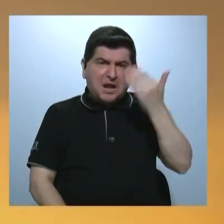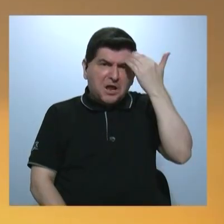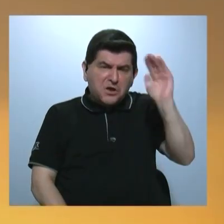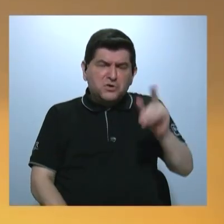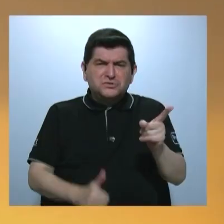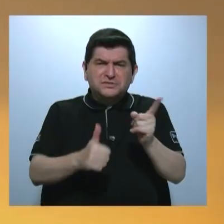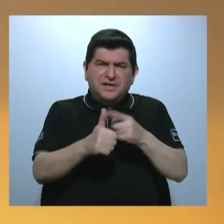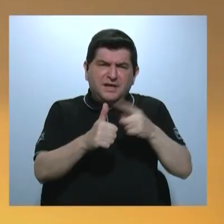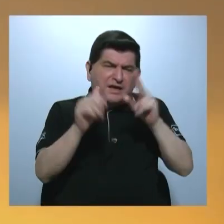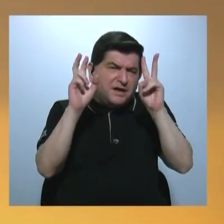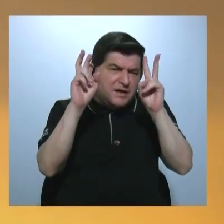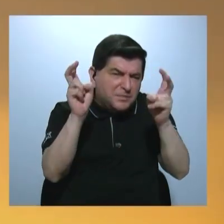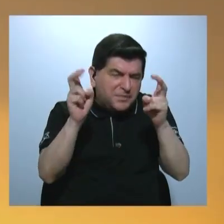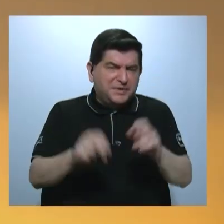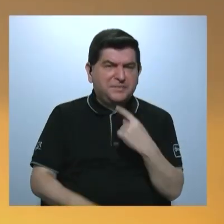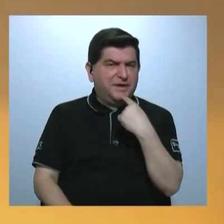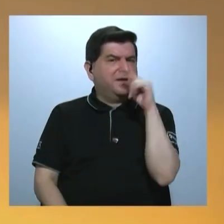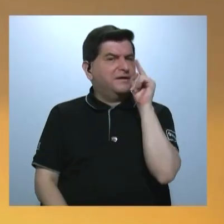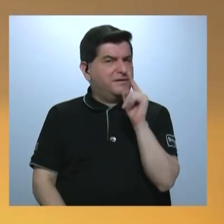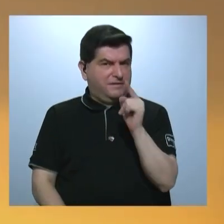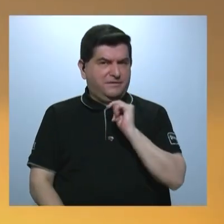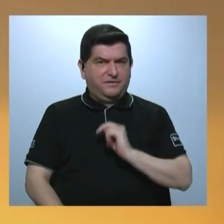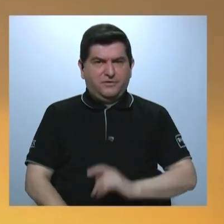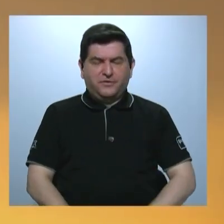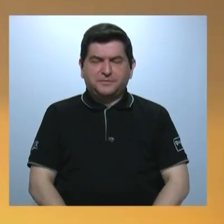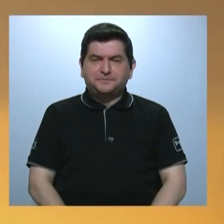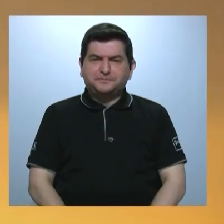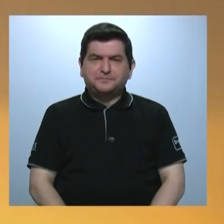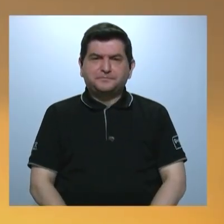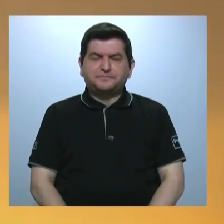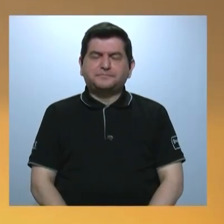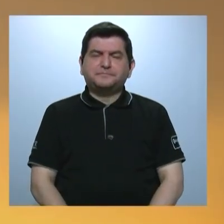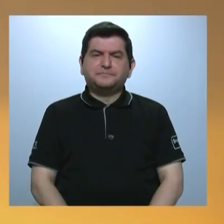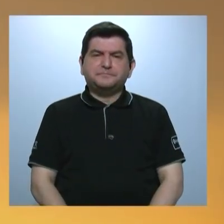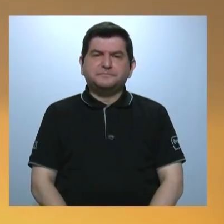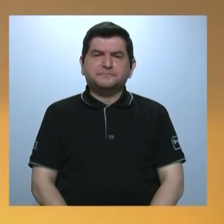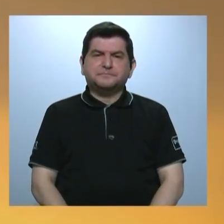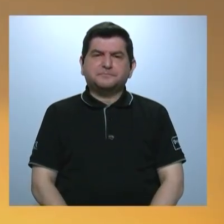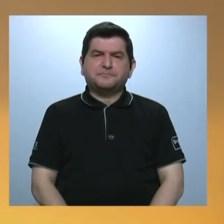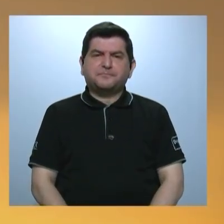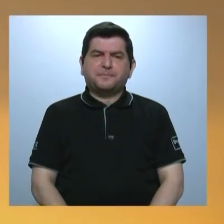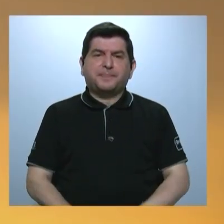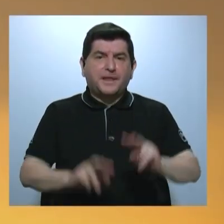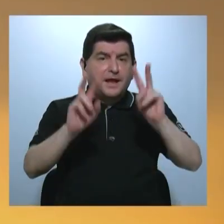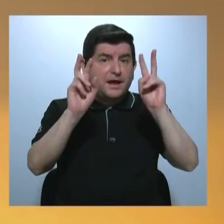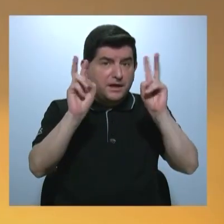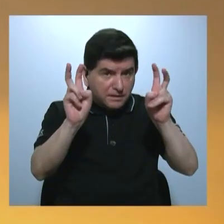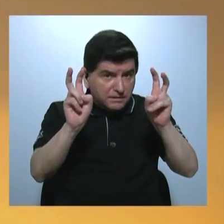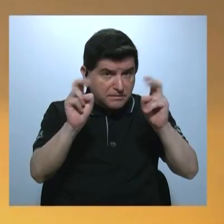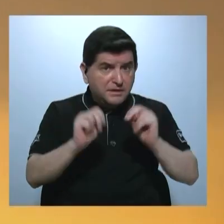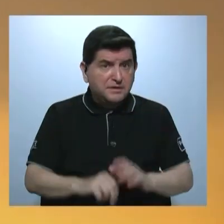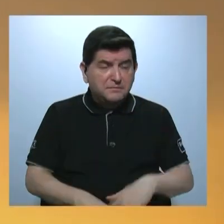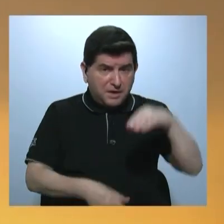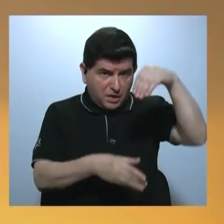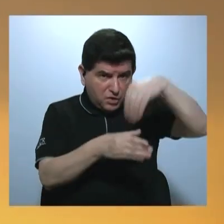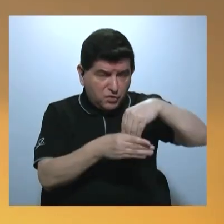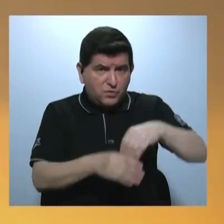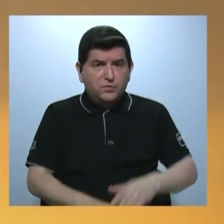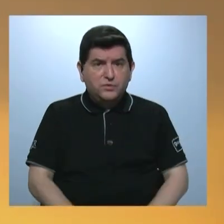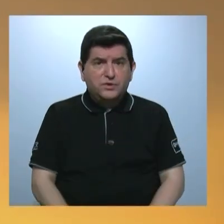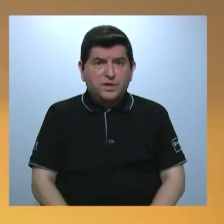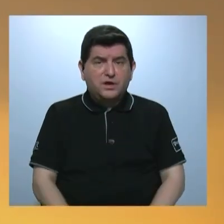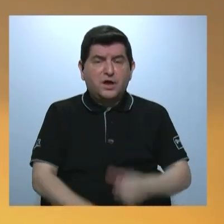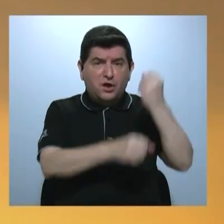primer tema que mencionó don Andrés estaba el tema de la